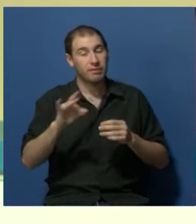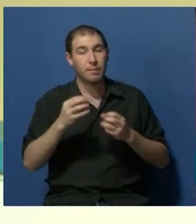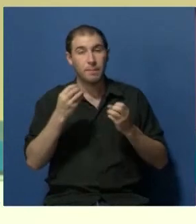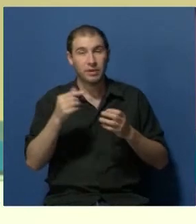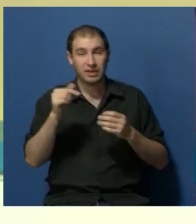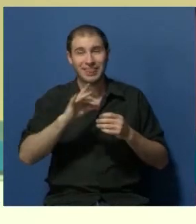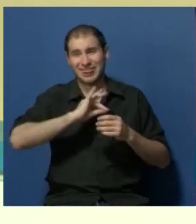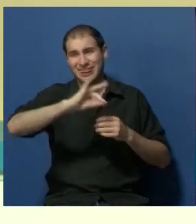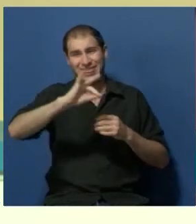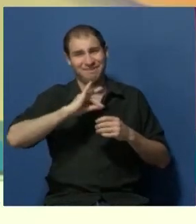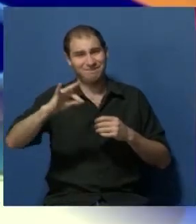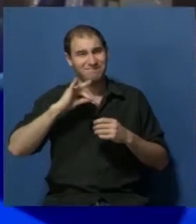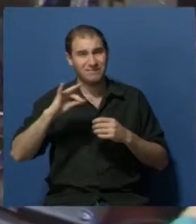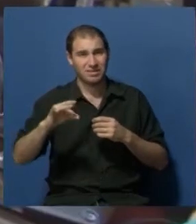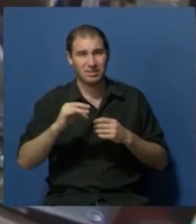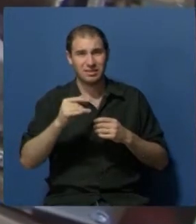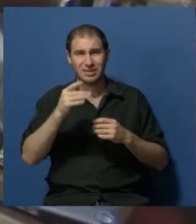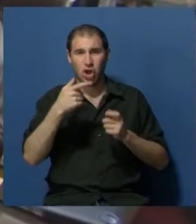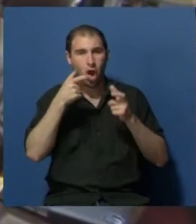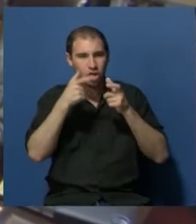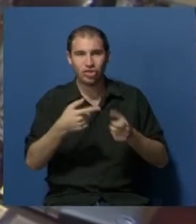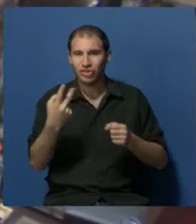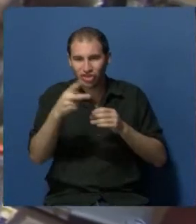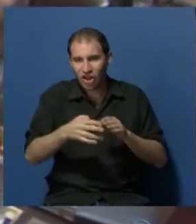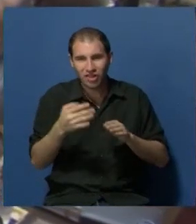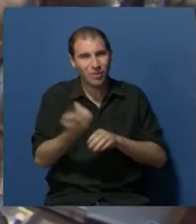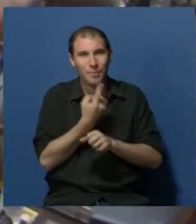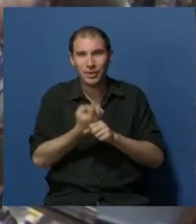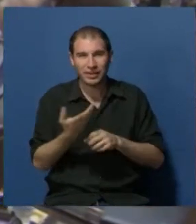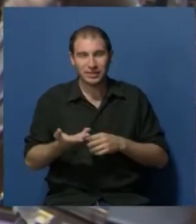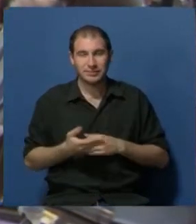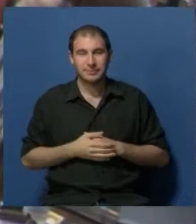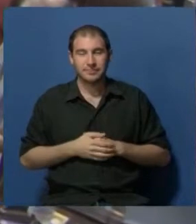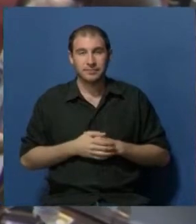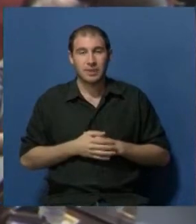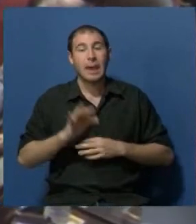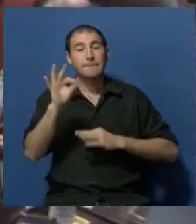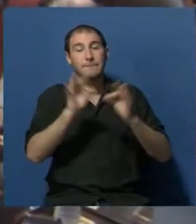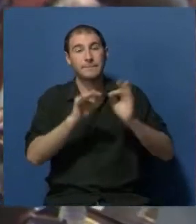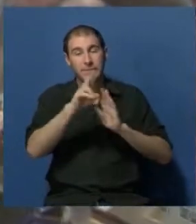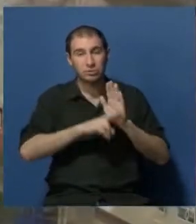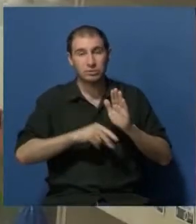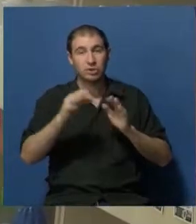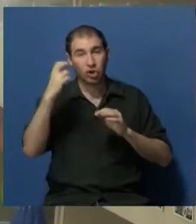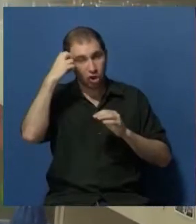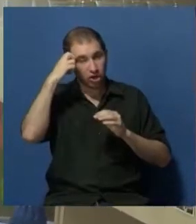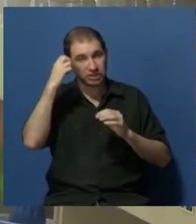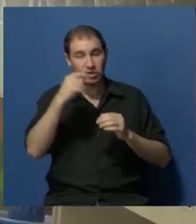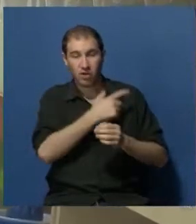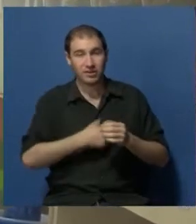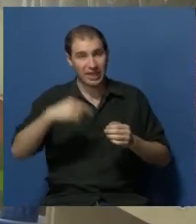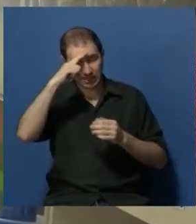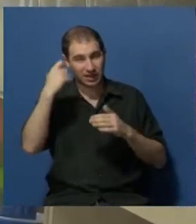un endeudamiento que está fuera de control prácticamente. En el presupuesto del Congreso que envió el